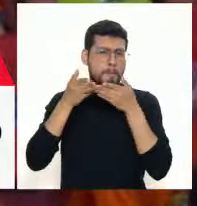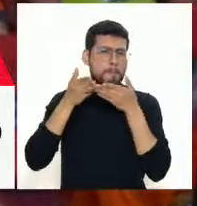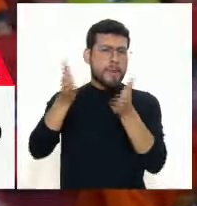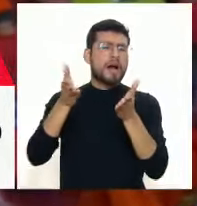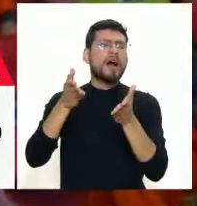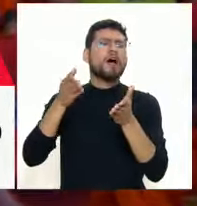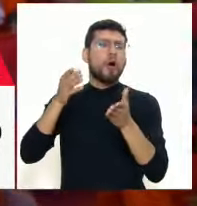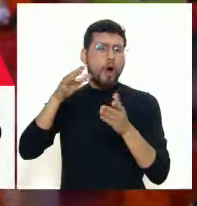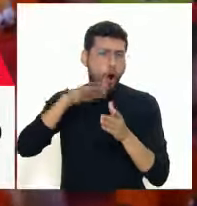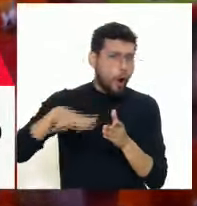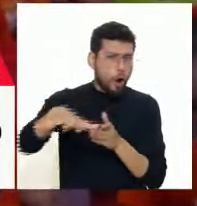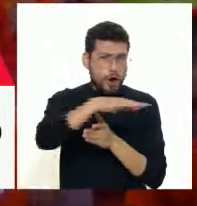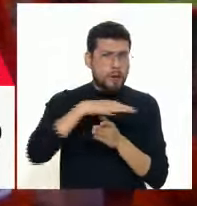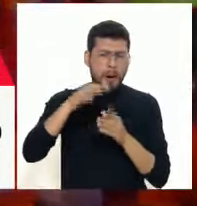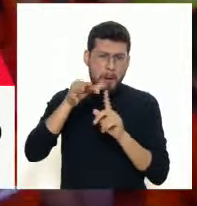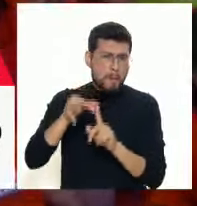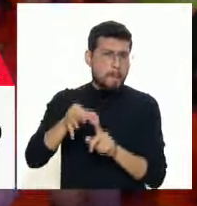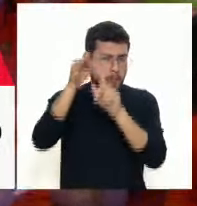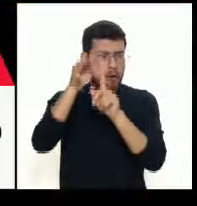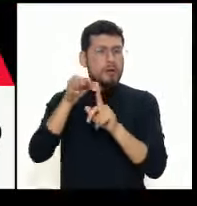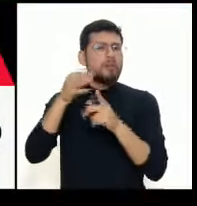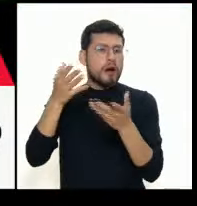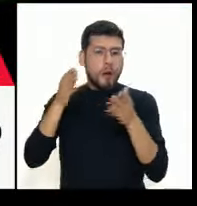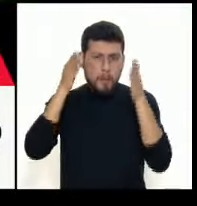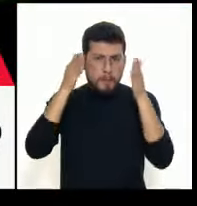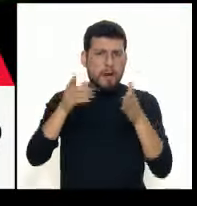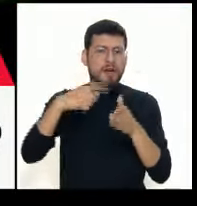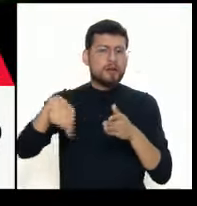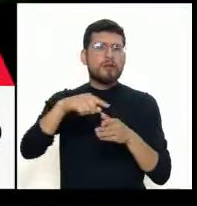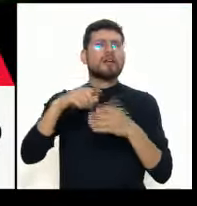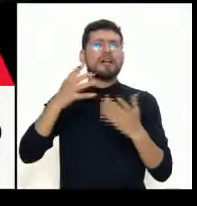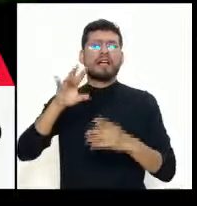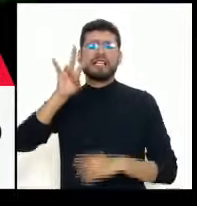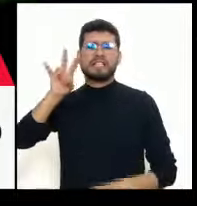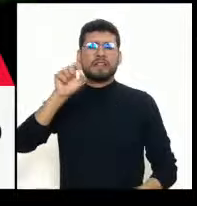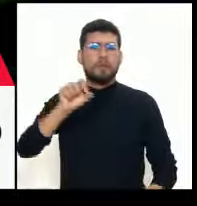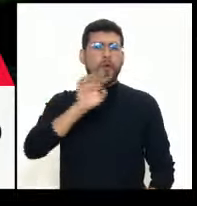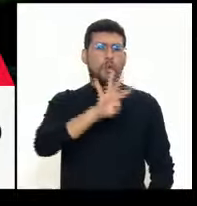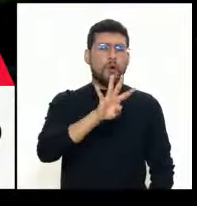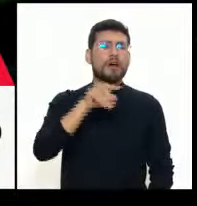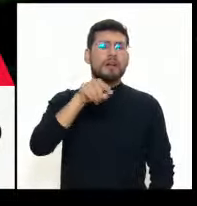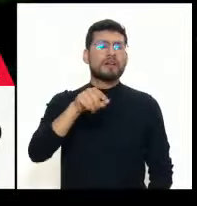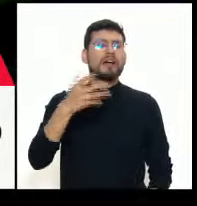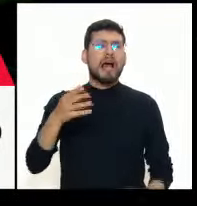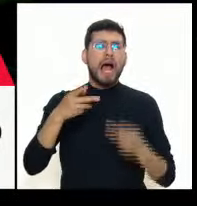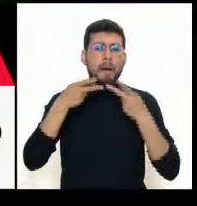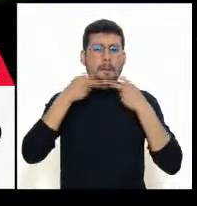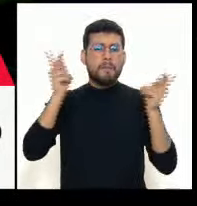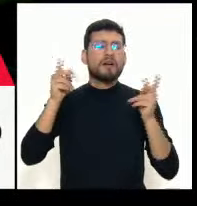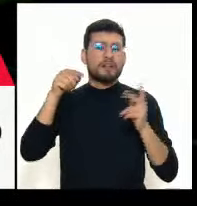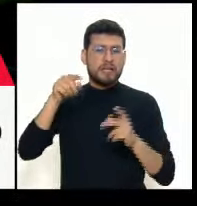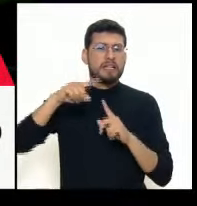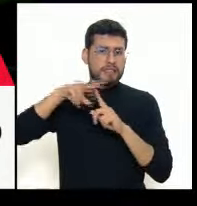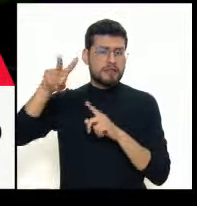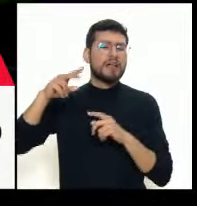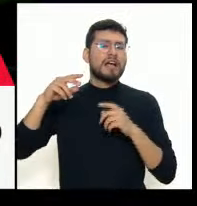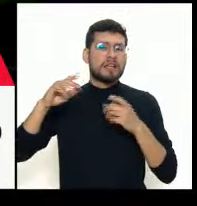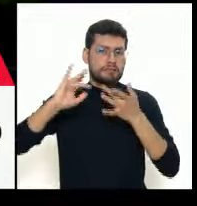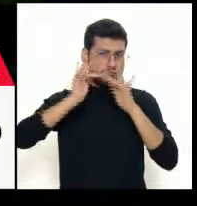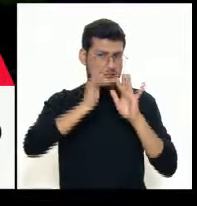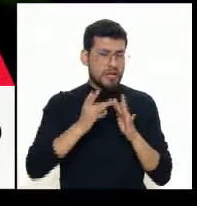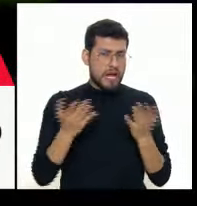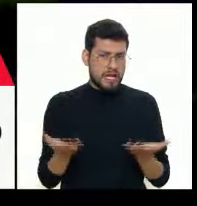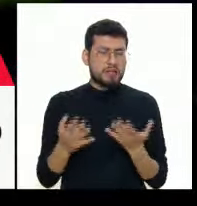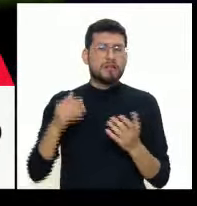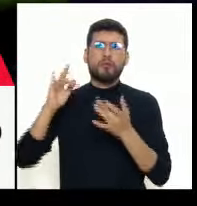con programación exclusiva que se pueda ver en el 7.4 de la señal abierta en la televisión digital terrestre